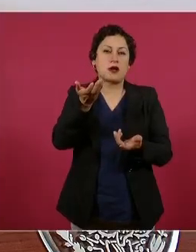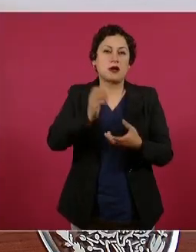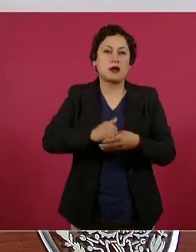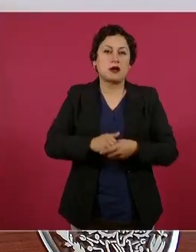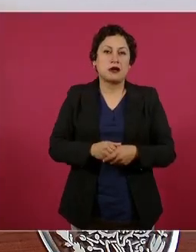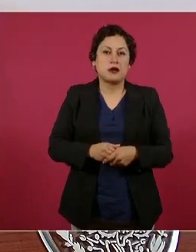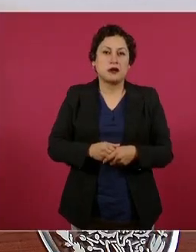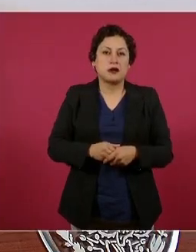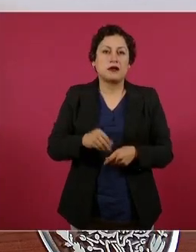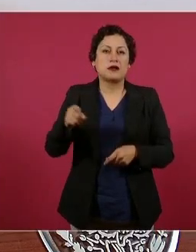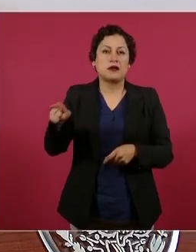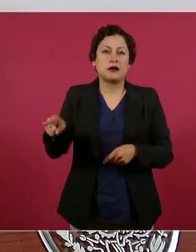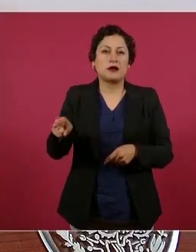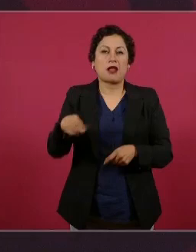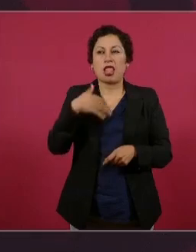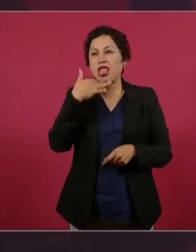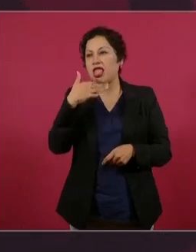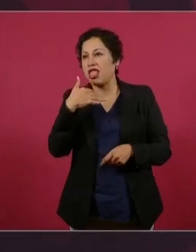la tranza